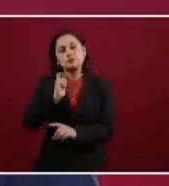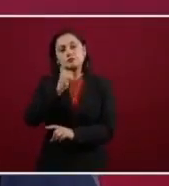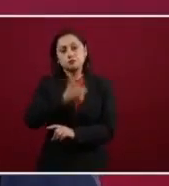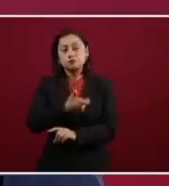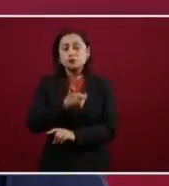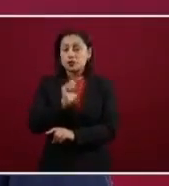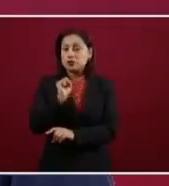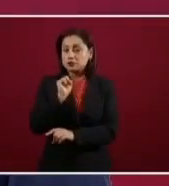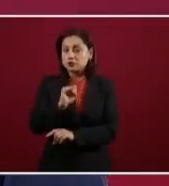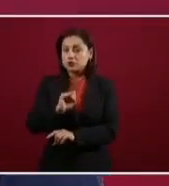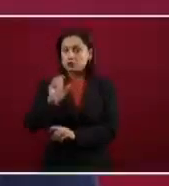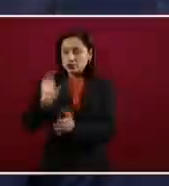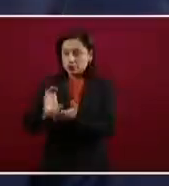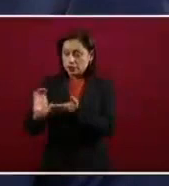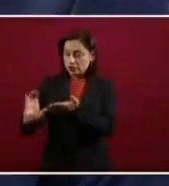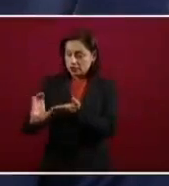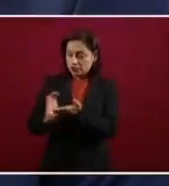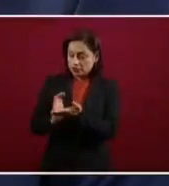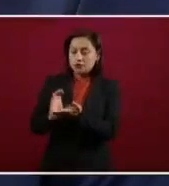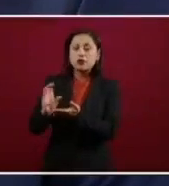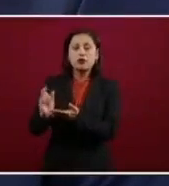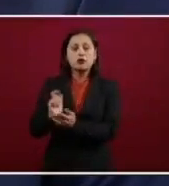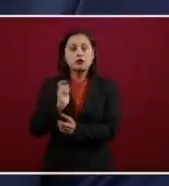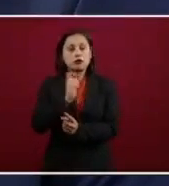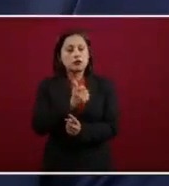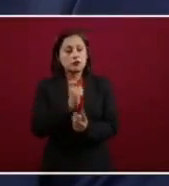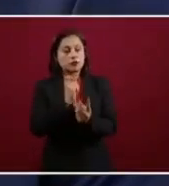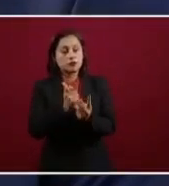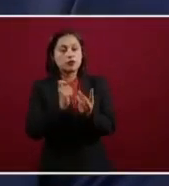esa es la información que nosotros tenemos